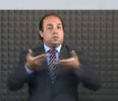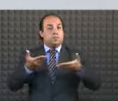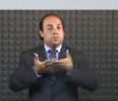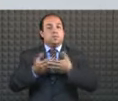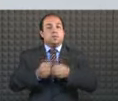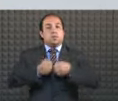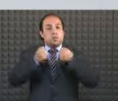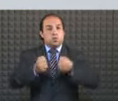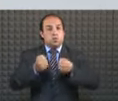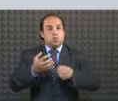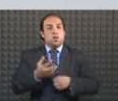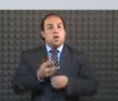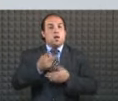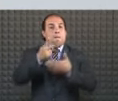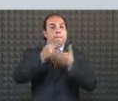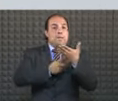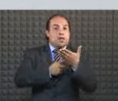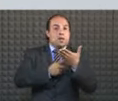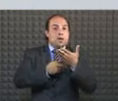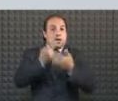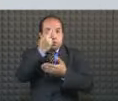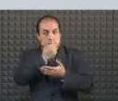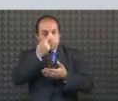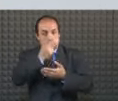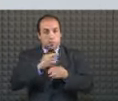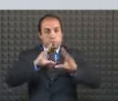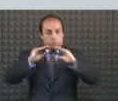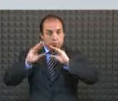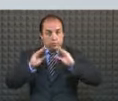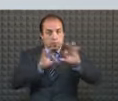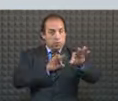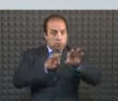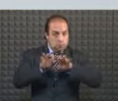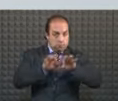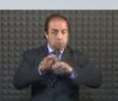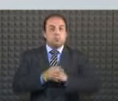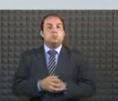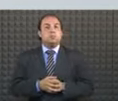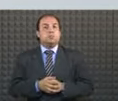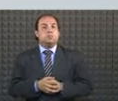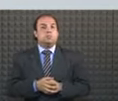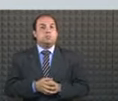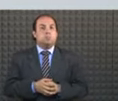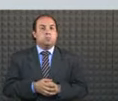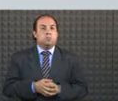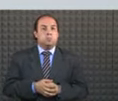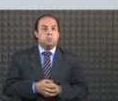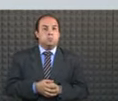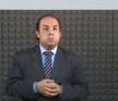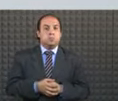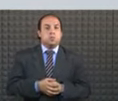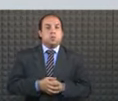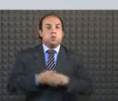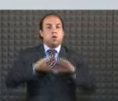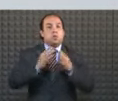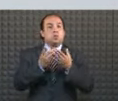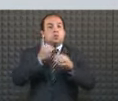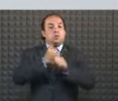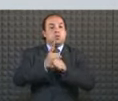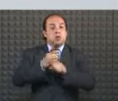afinando protocolos, capacitando, trabajando con estas comunidades